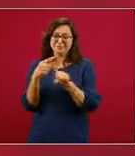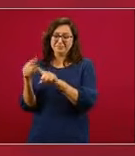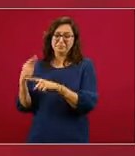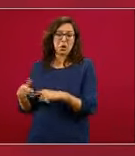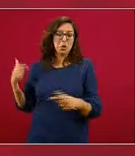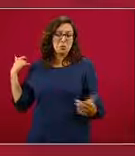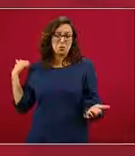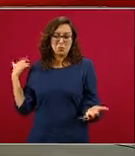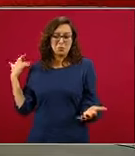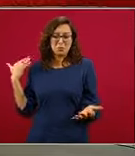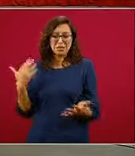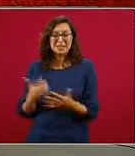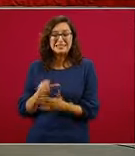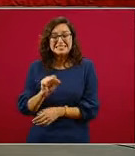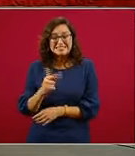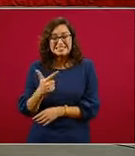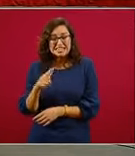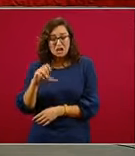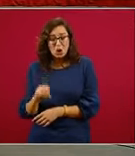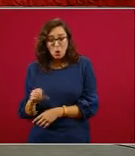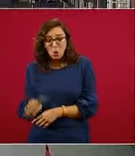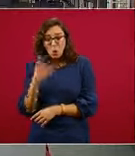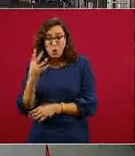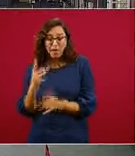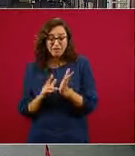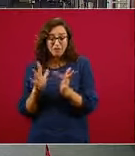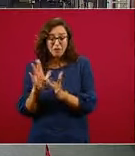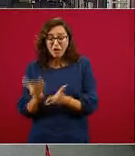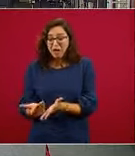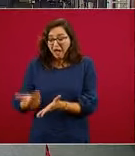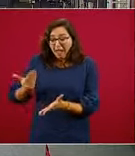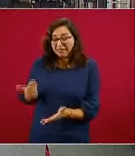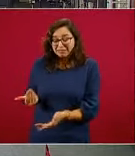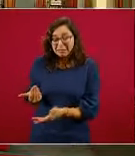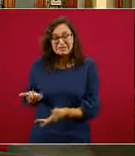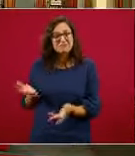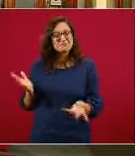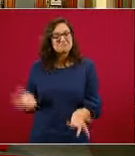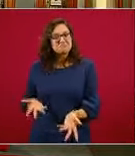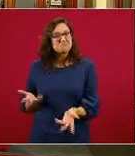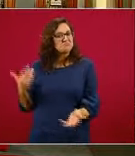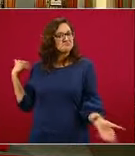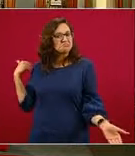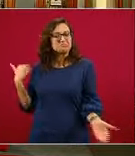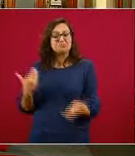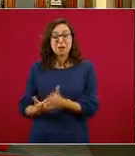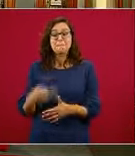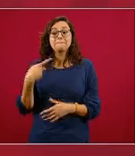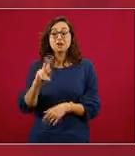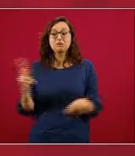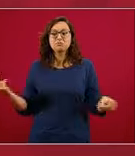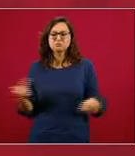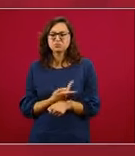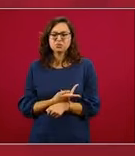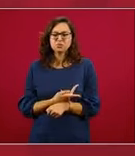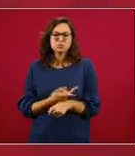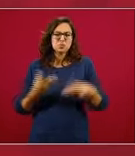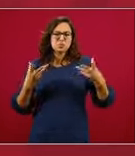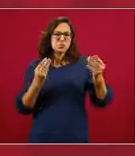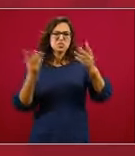cambiado, imagínense, desde el siglo IV antes de Cristo, pero sí ha sido ampliamente negado por distintos intereses